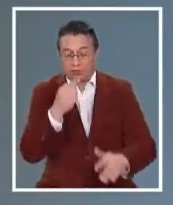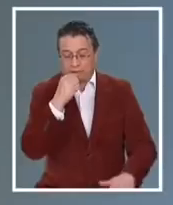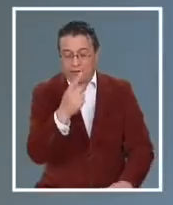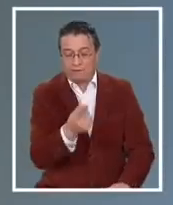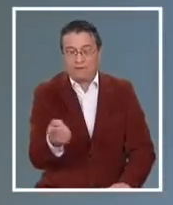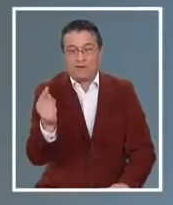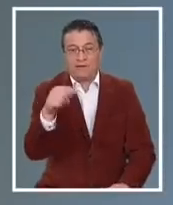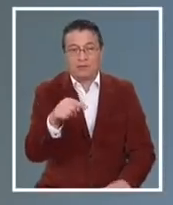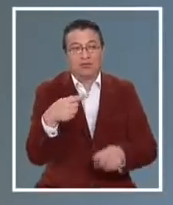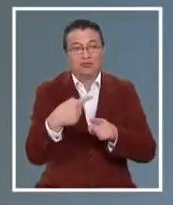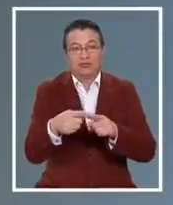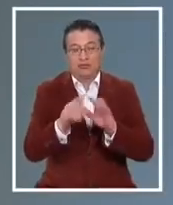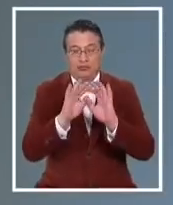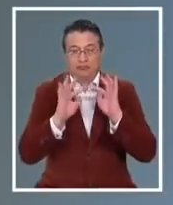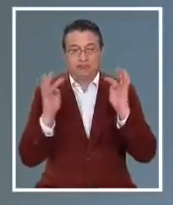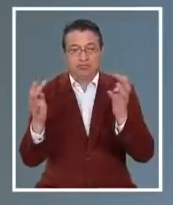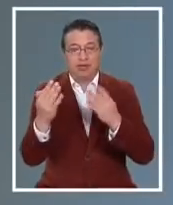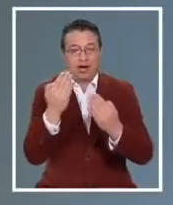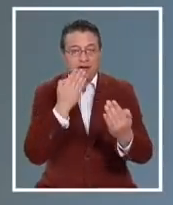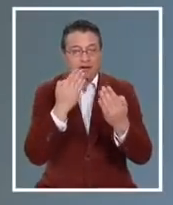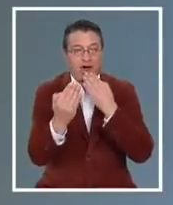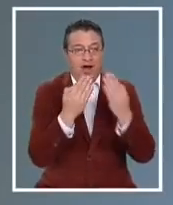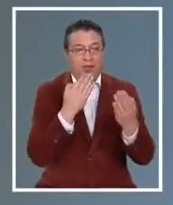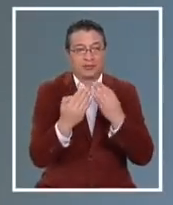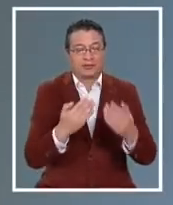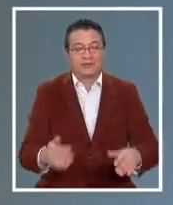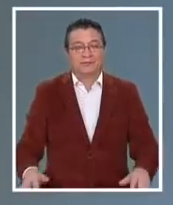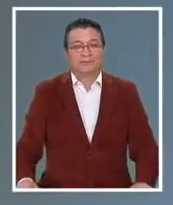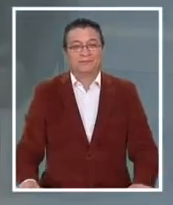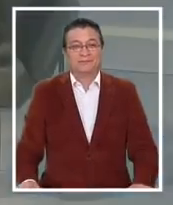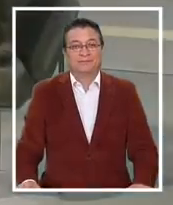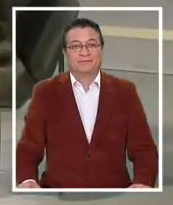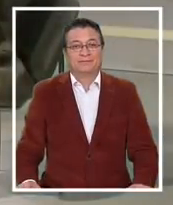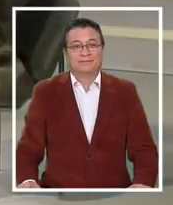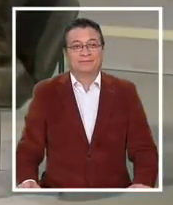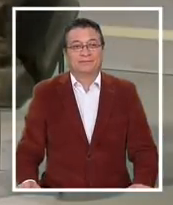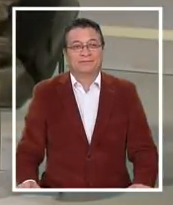volvemos con nuestro panel de conversación y los temas de actualidad.